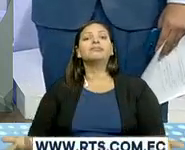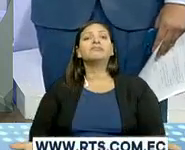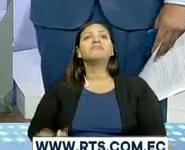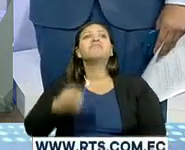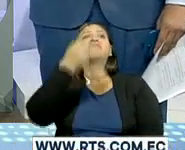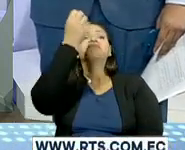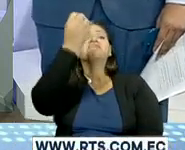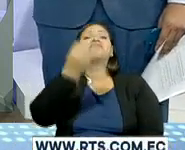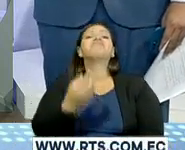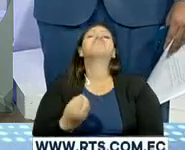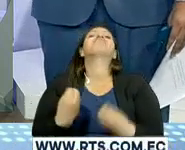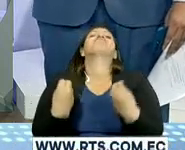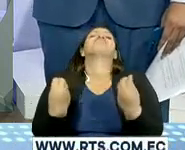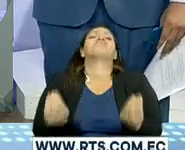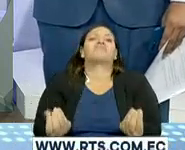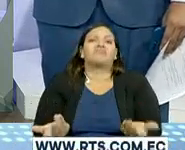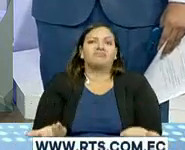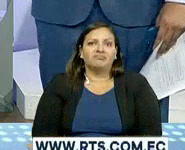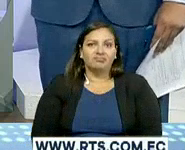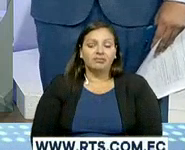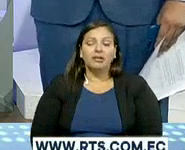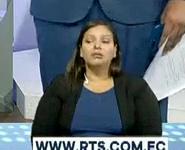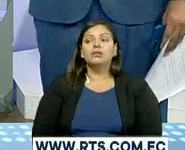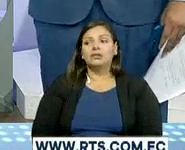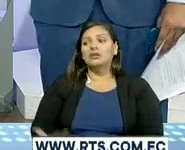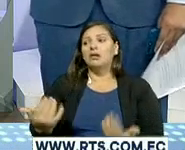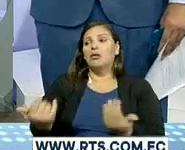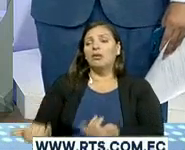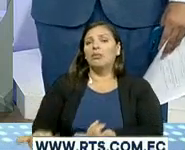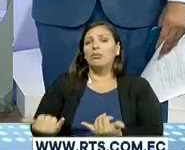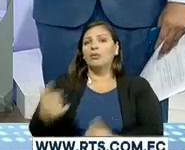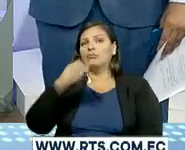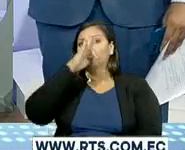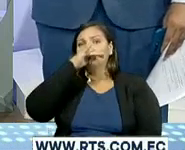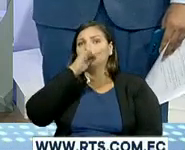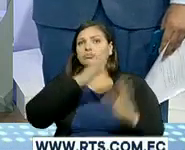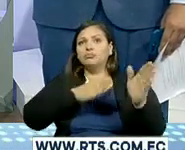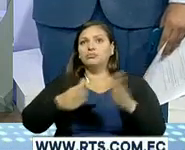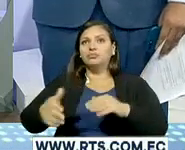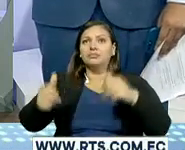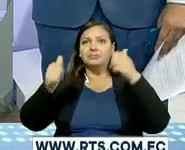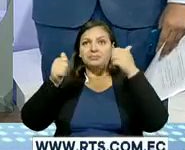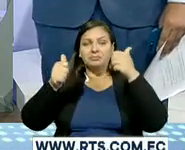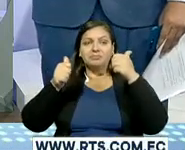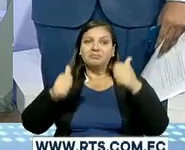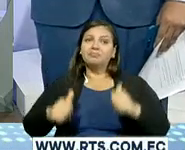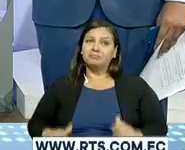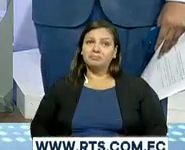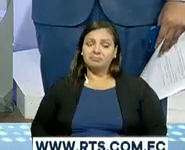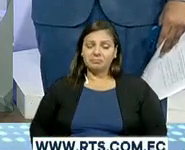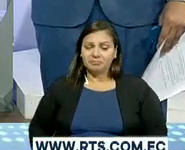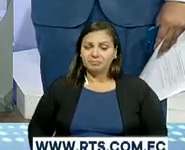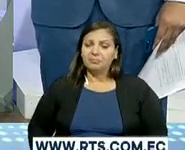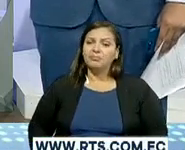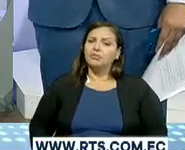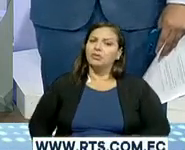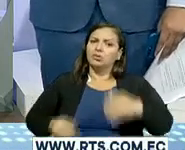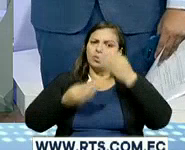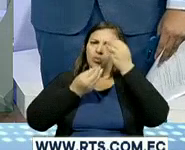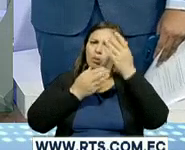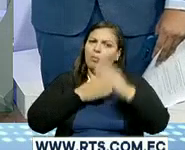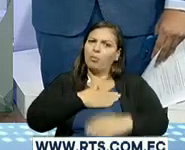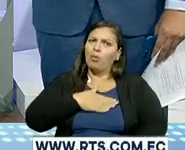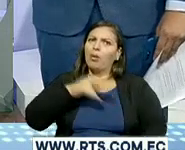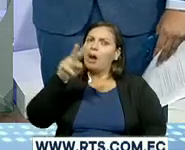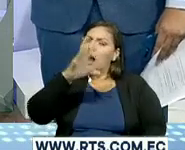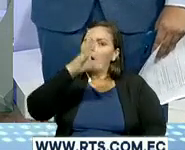para la gente del ATM por poner ese semáforo acá, y nosotros también llamamos la atención nuevamente para la ciudadanía que tenga o entre en